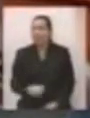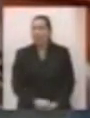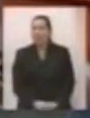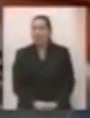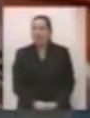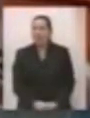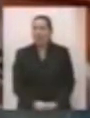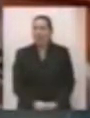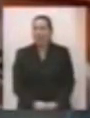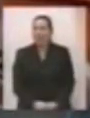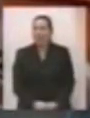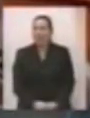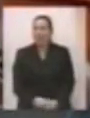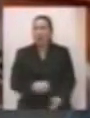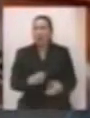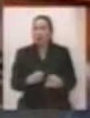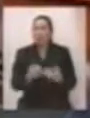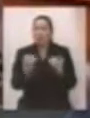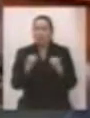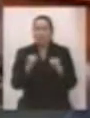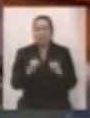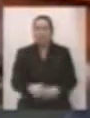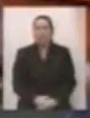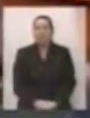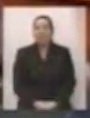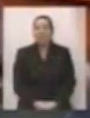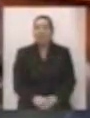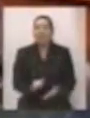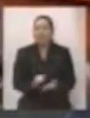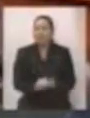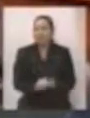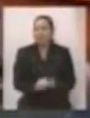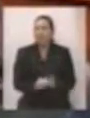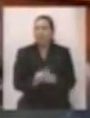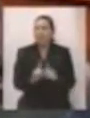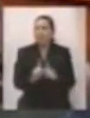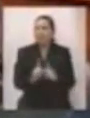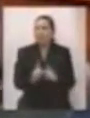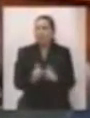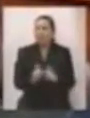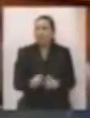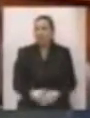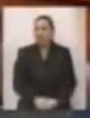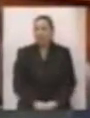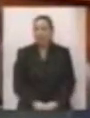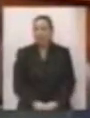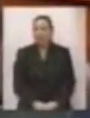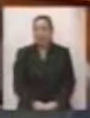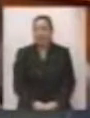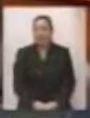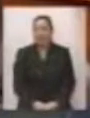adolescencia a comunicación e información que evidentemente cuestiona